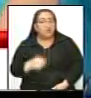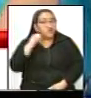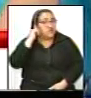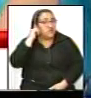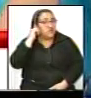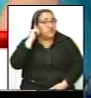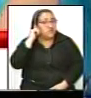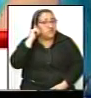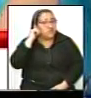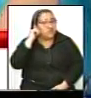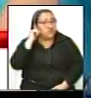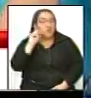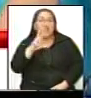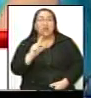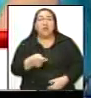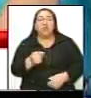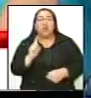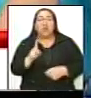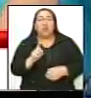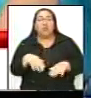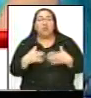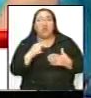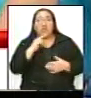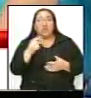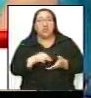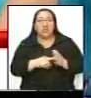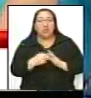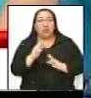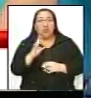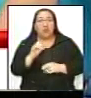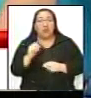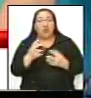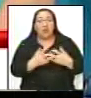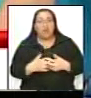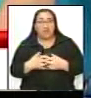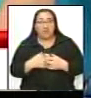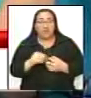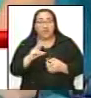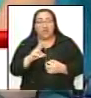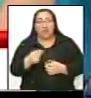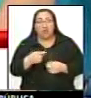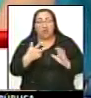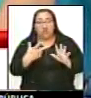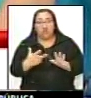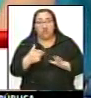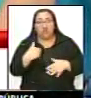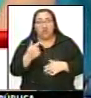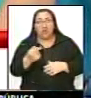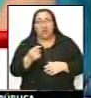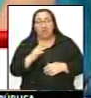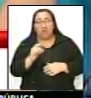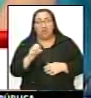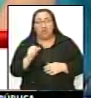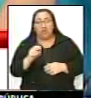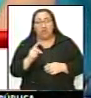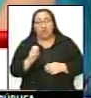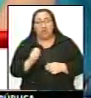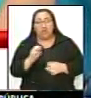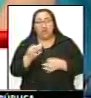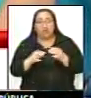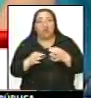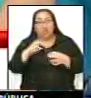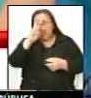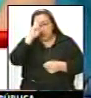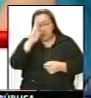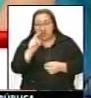reitero, 3,1 puede ser el bono del Tesoro americano, 3,8 puede ser el bono del Tesoro